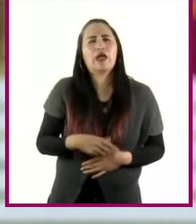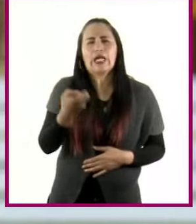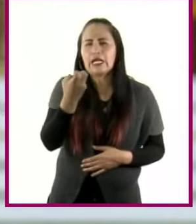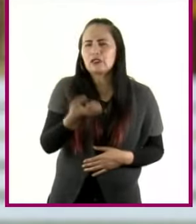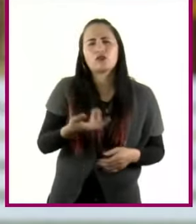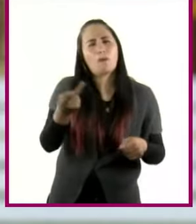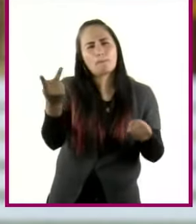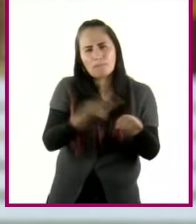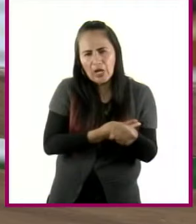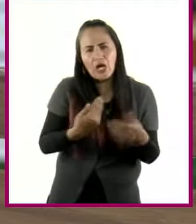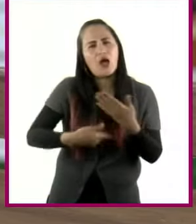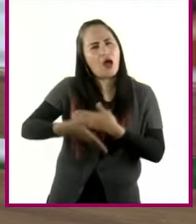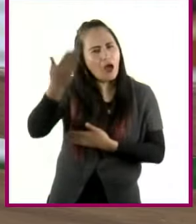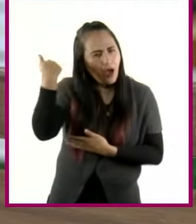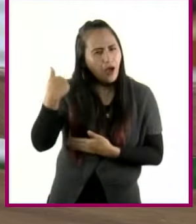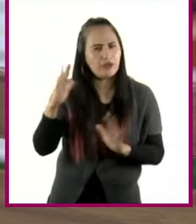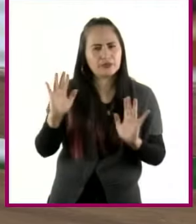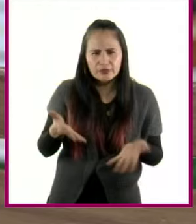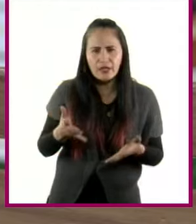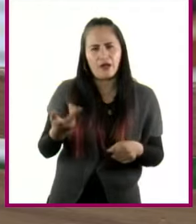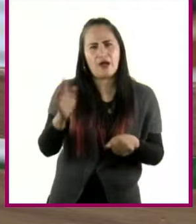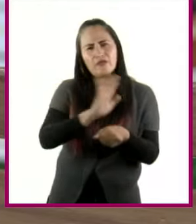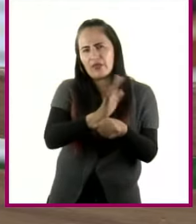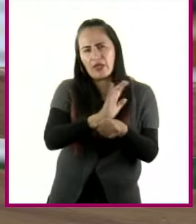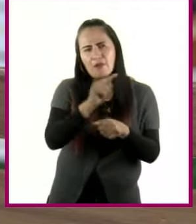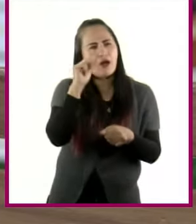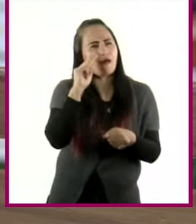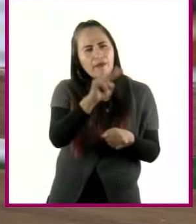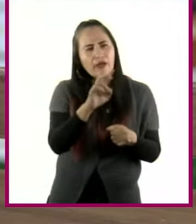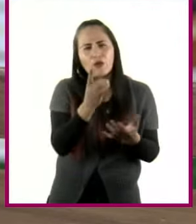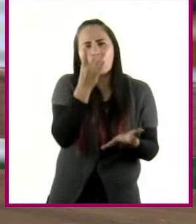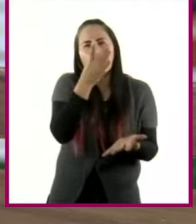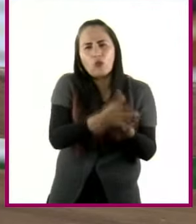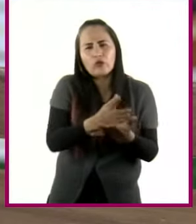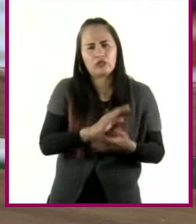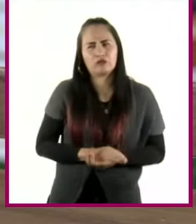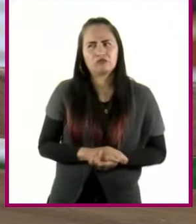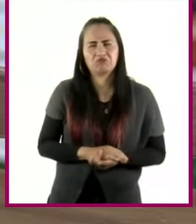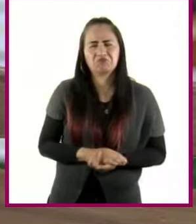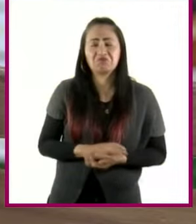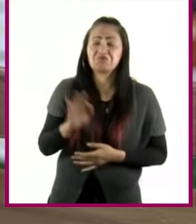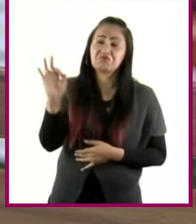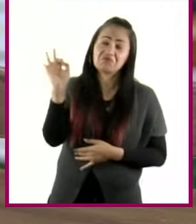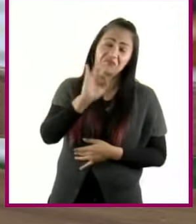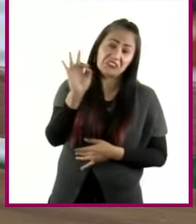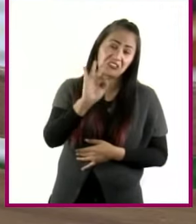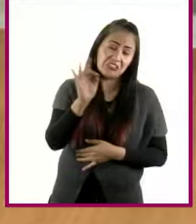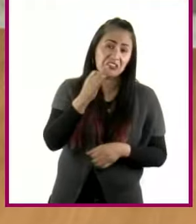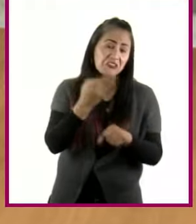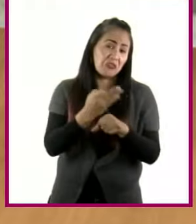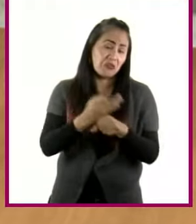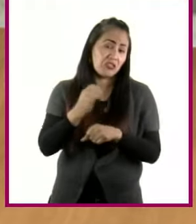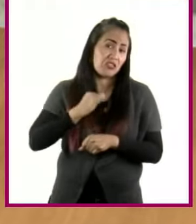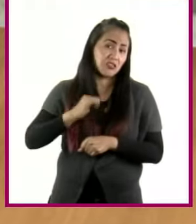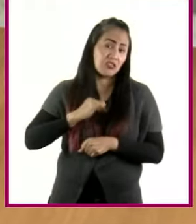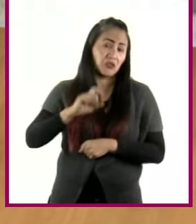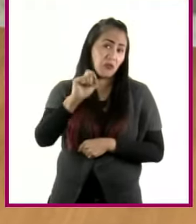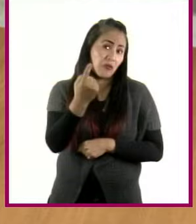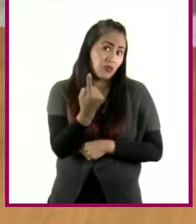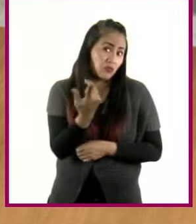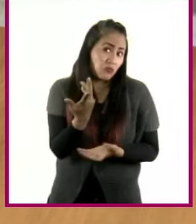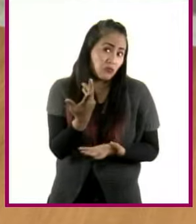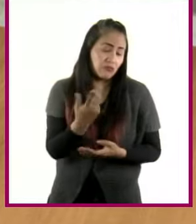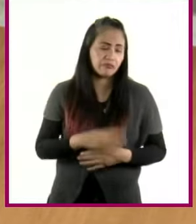solo pasan en las películas? Puede ser. A fin de cuentas ya estamos en pleno siglo XXI.